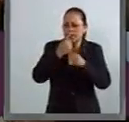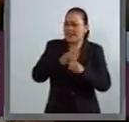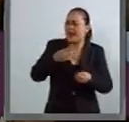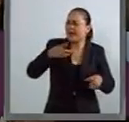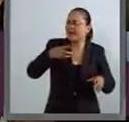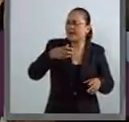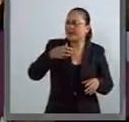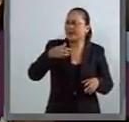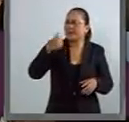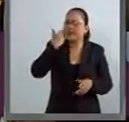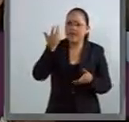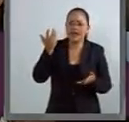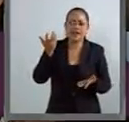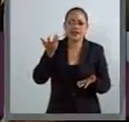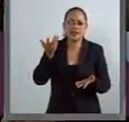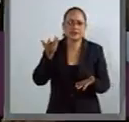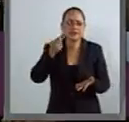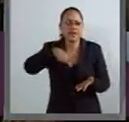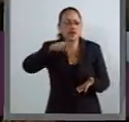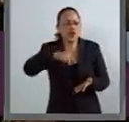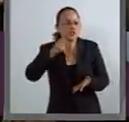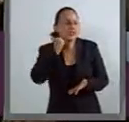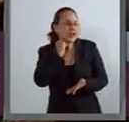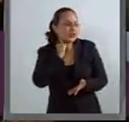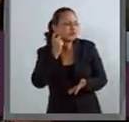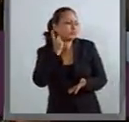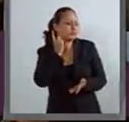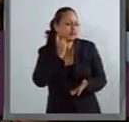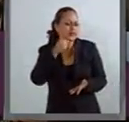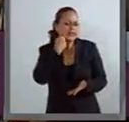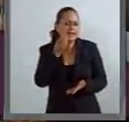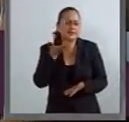les quería acotar a los legisladores,